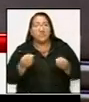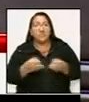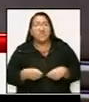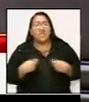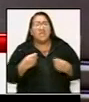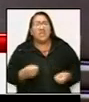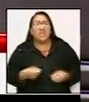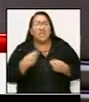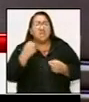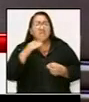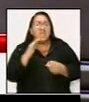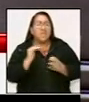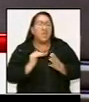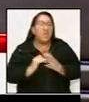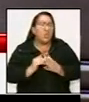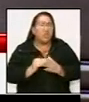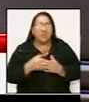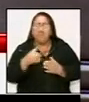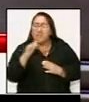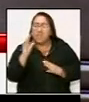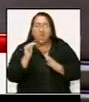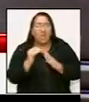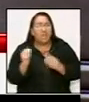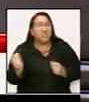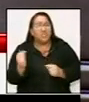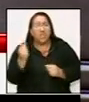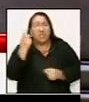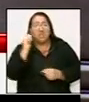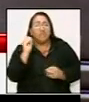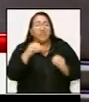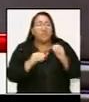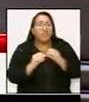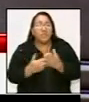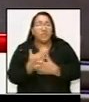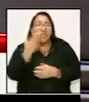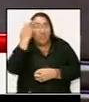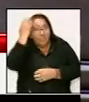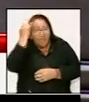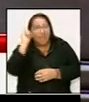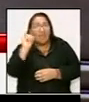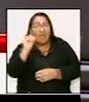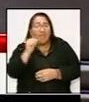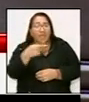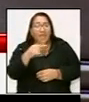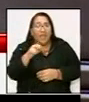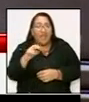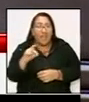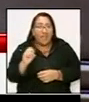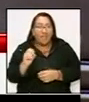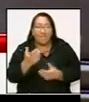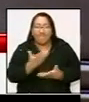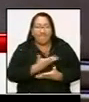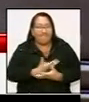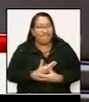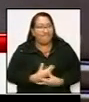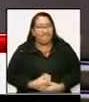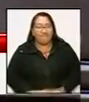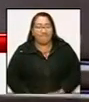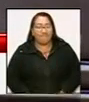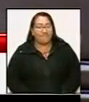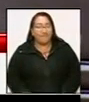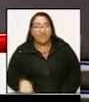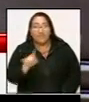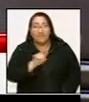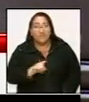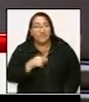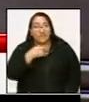gastando millones de soles solo para implementar una ideología. Y es triste que se use a la